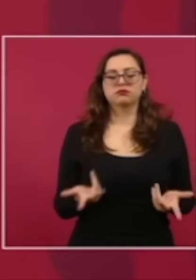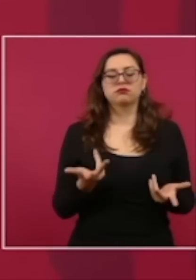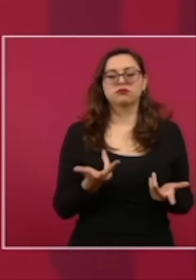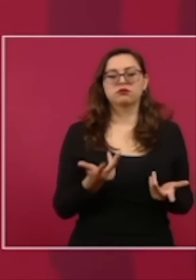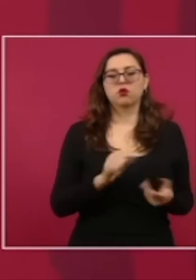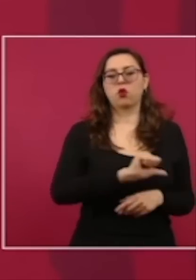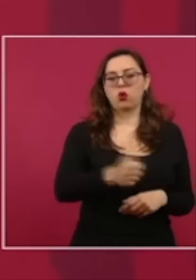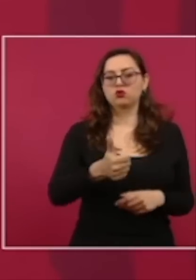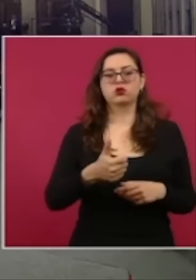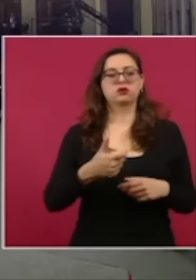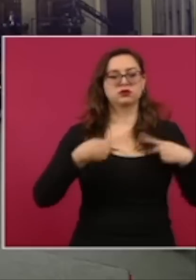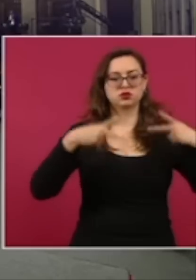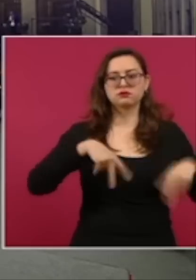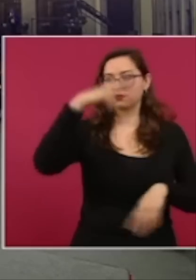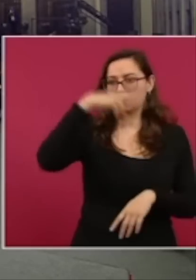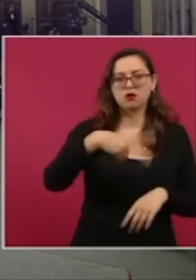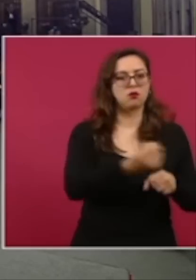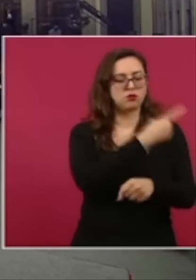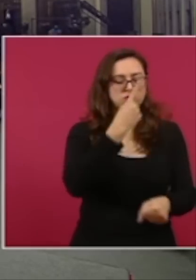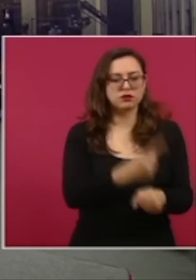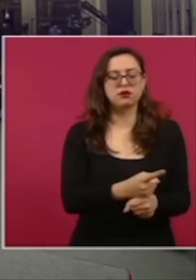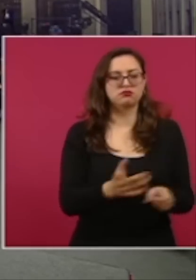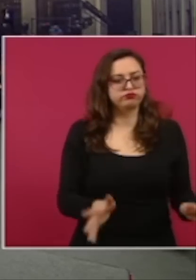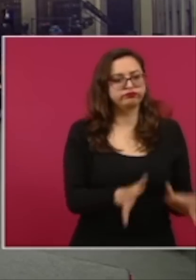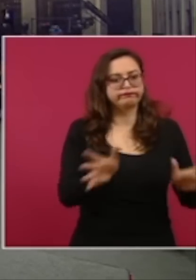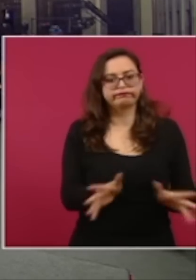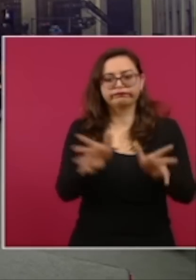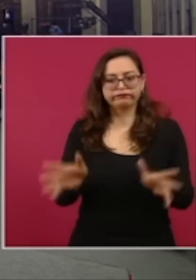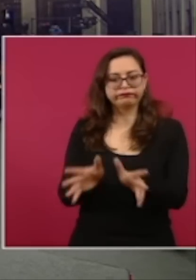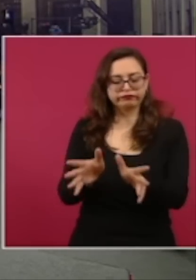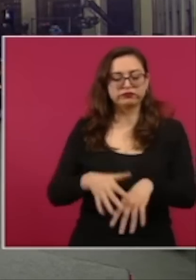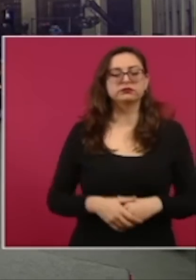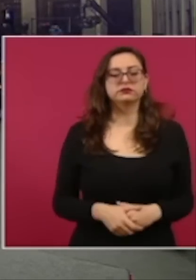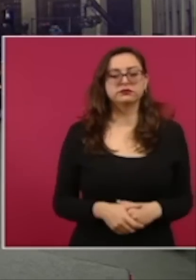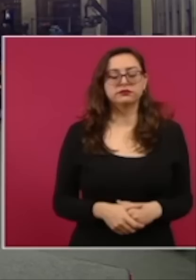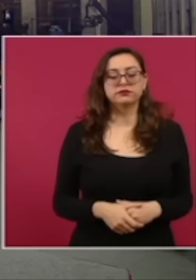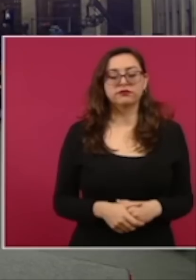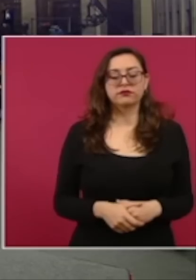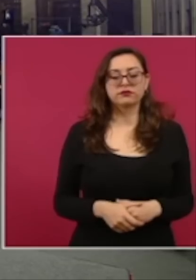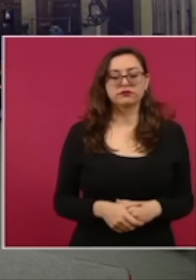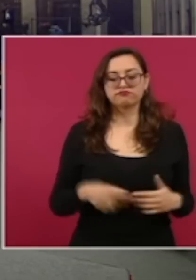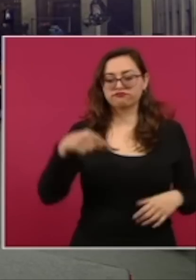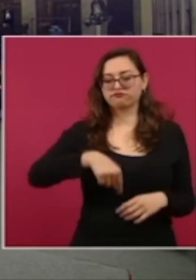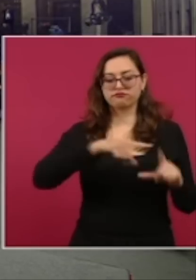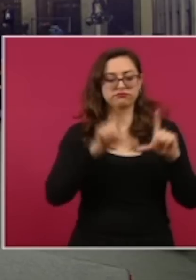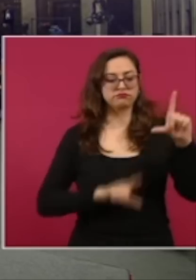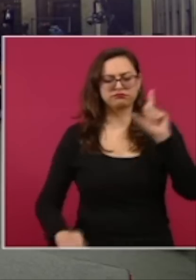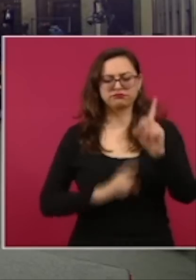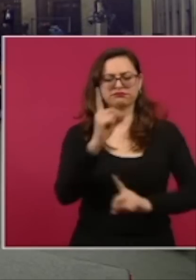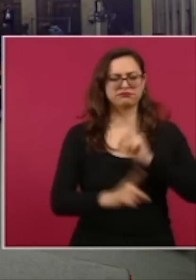más a los mexicanos. Además, hay en México, para todos los deportes, mucho potencial,